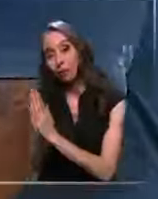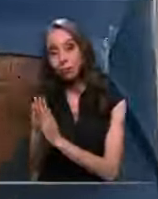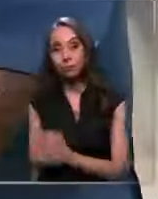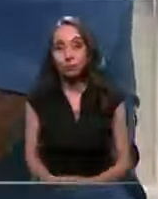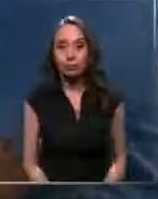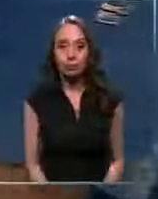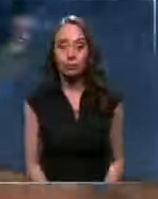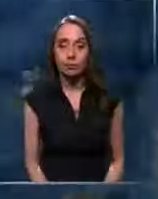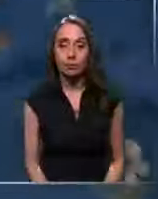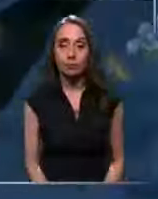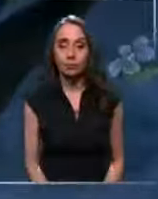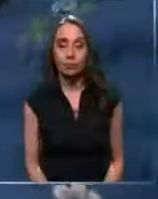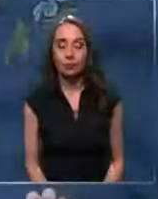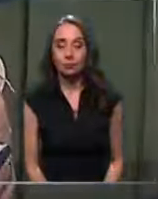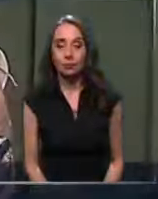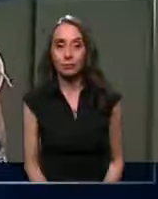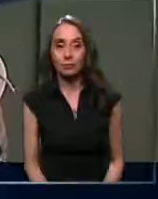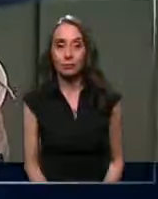I'm so sorry.